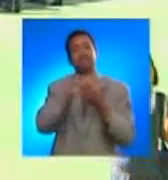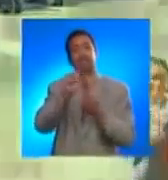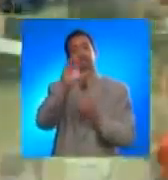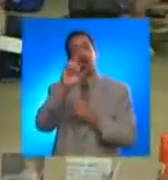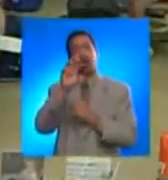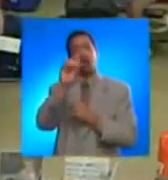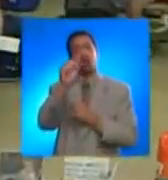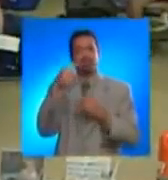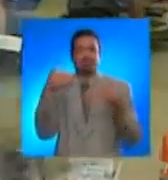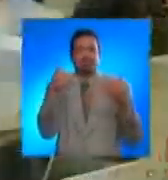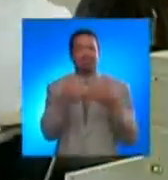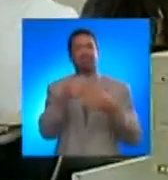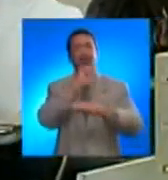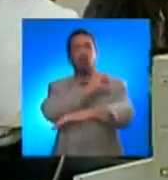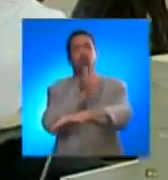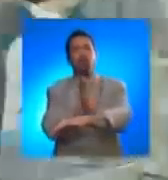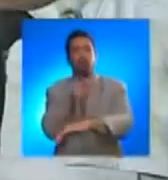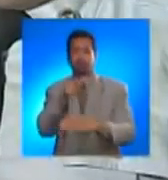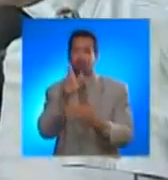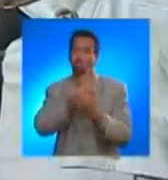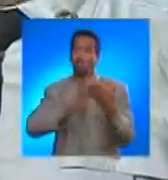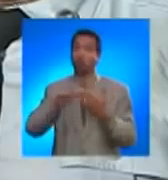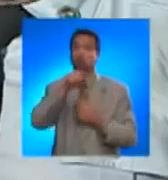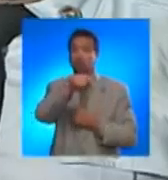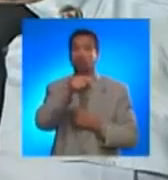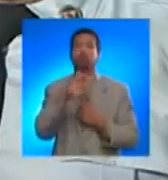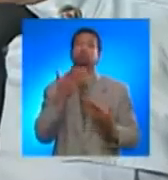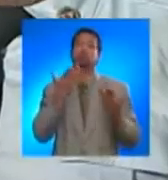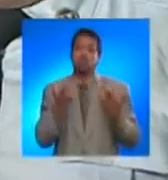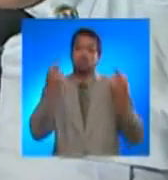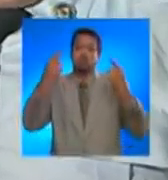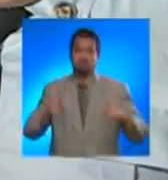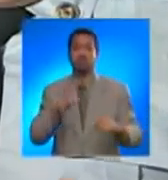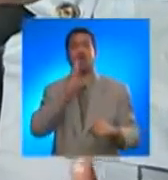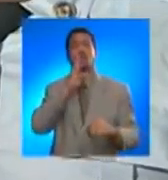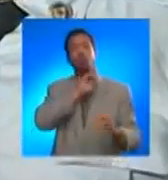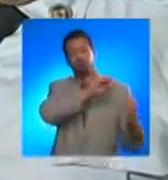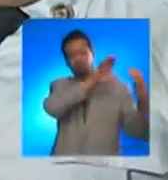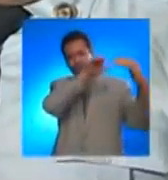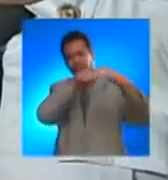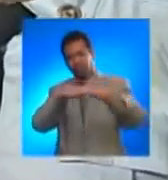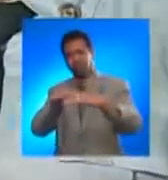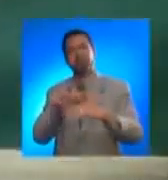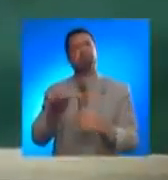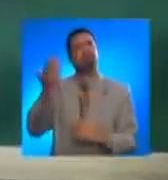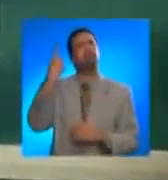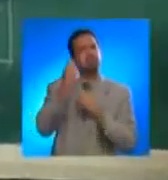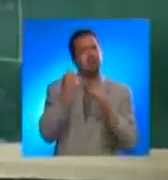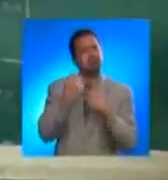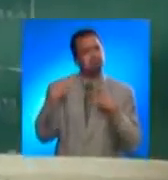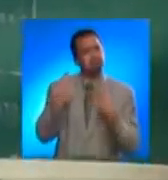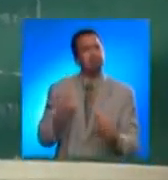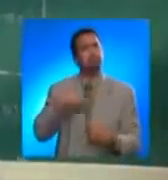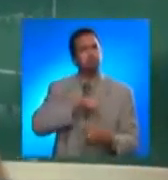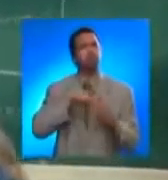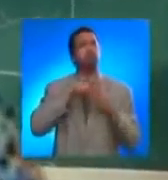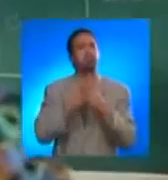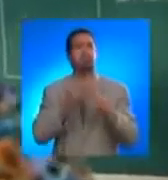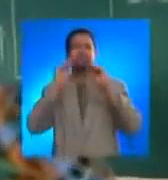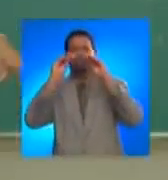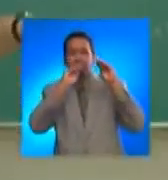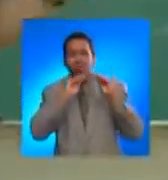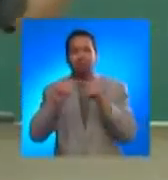personas, una vez vean un movimiento o algo así, puedan retirarse lo más pronto posible de la costa. Aquí personal de la Agencia para el Manejo